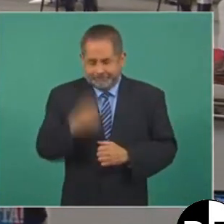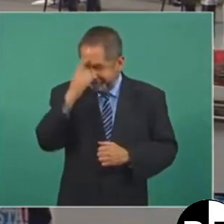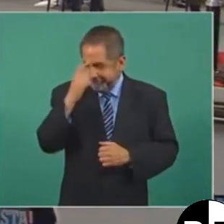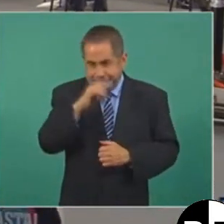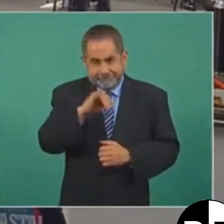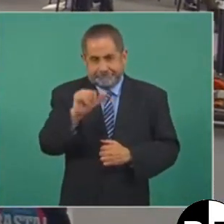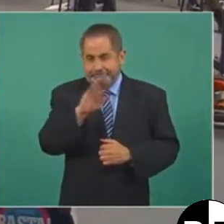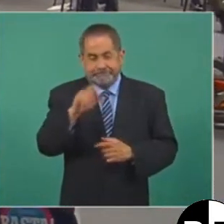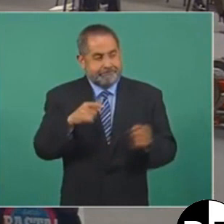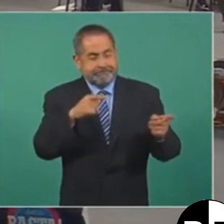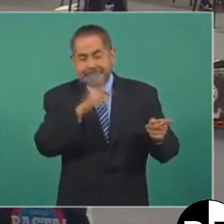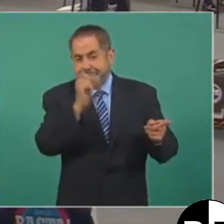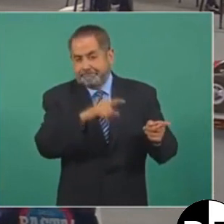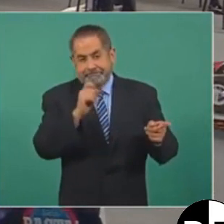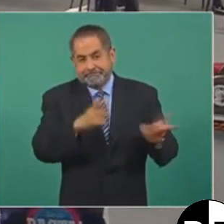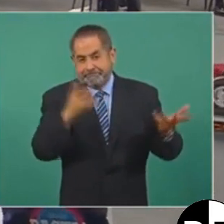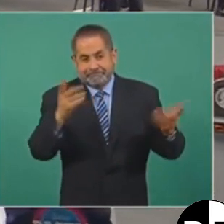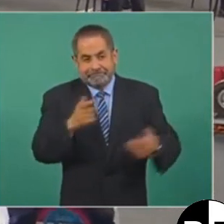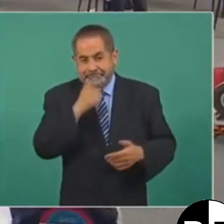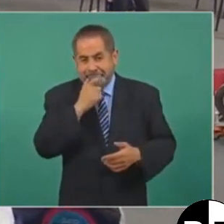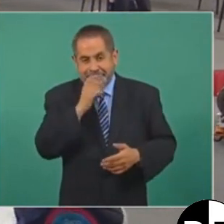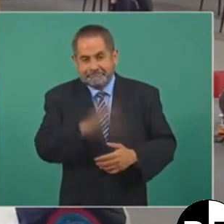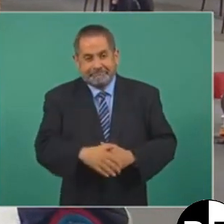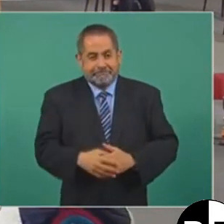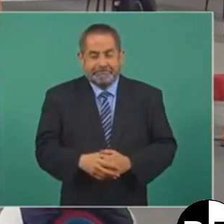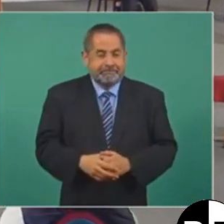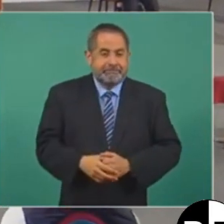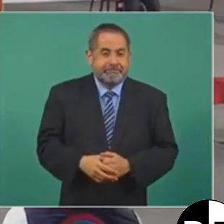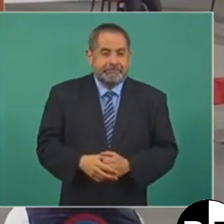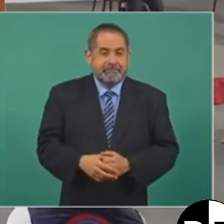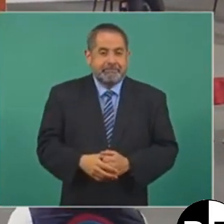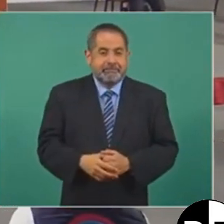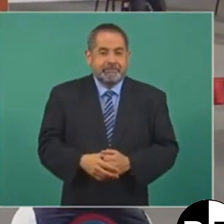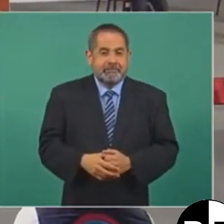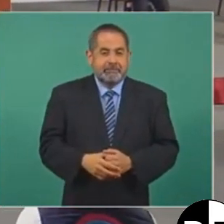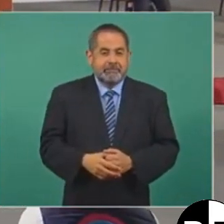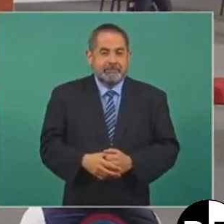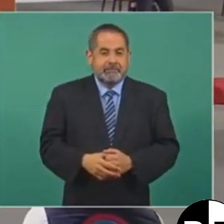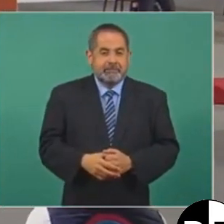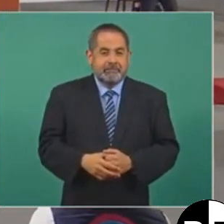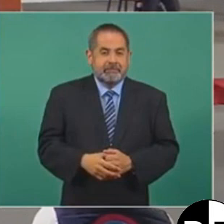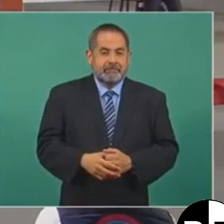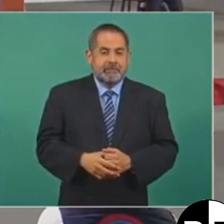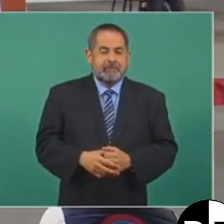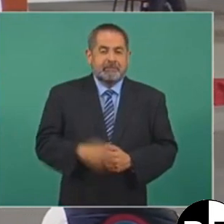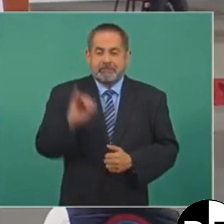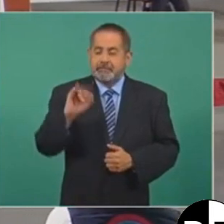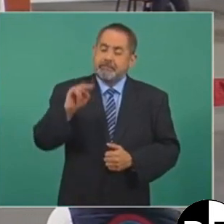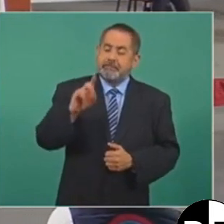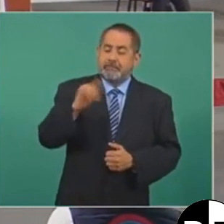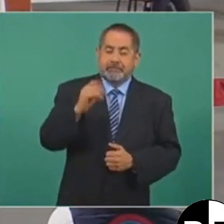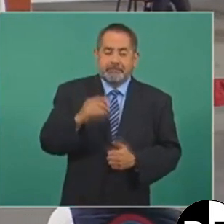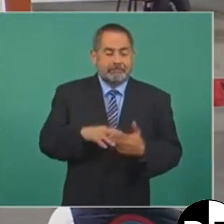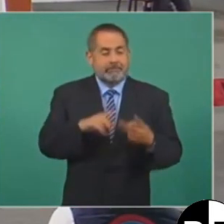índigo